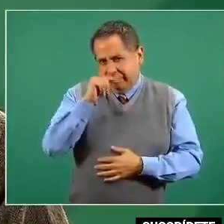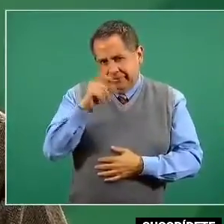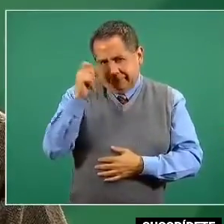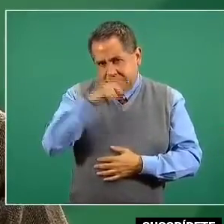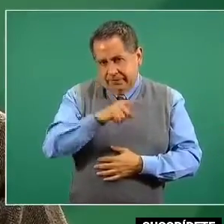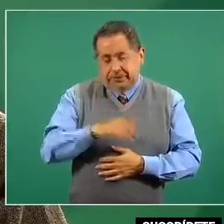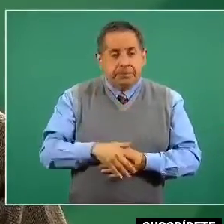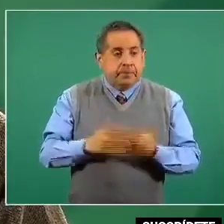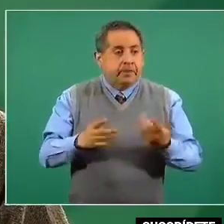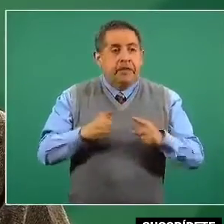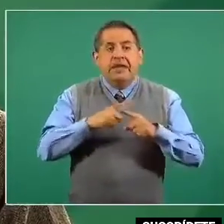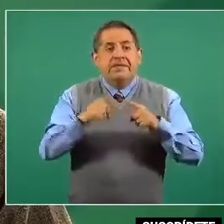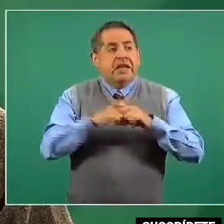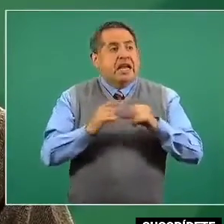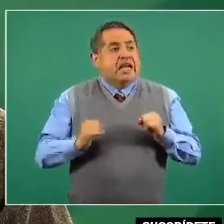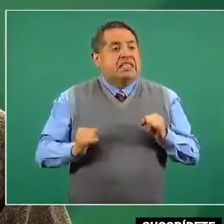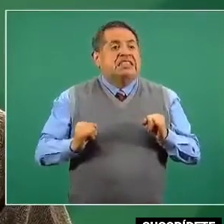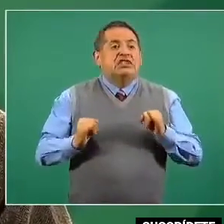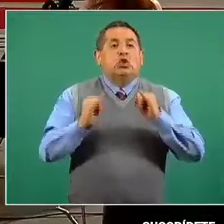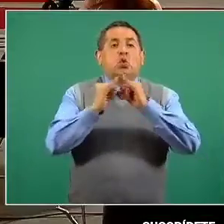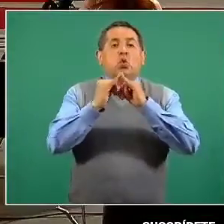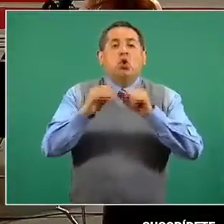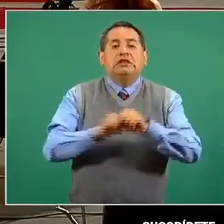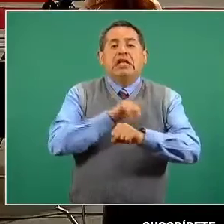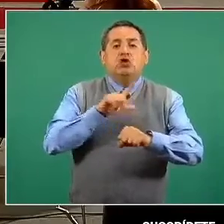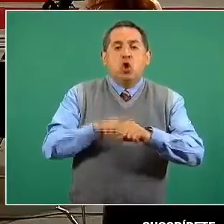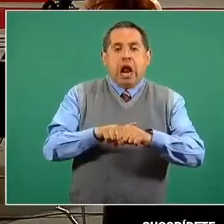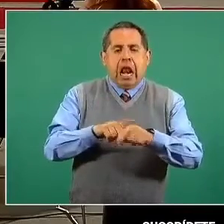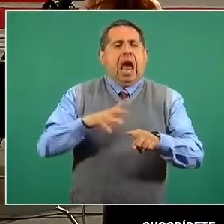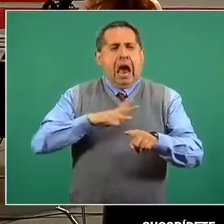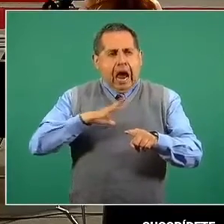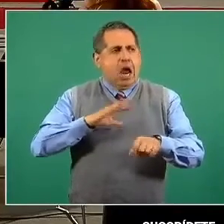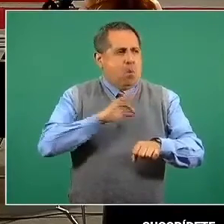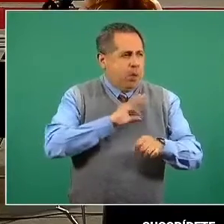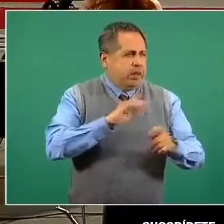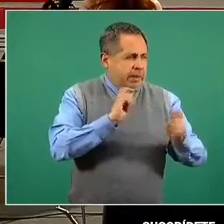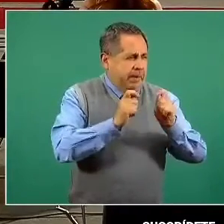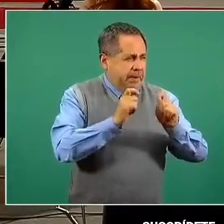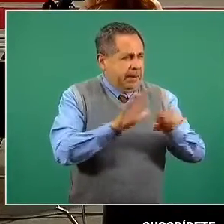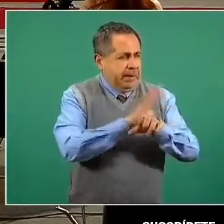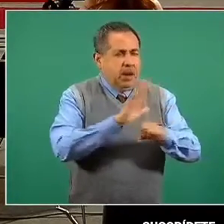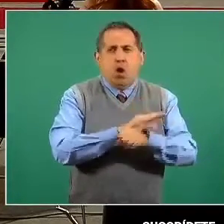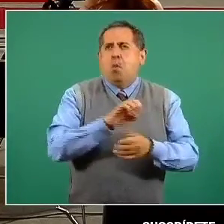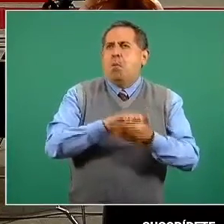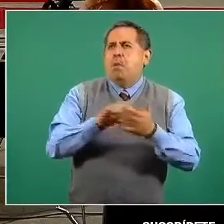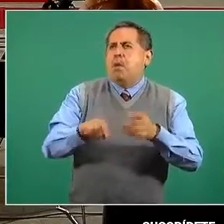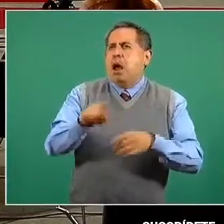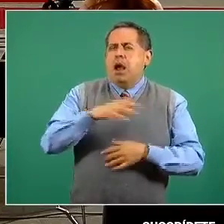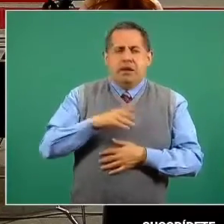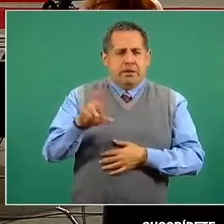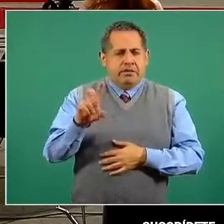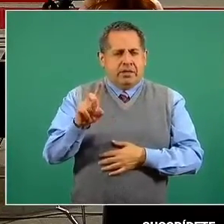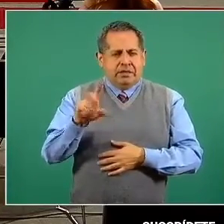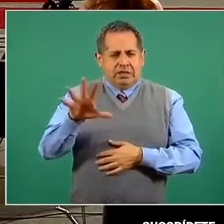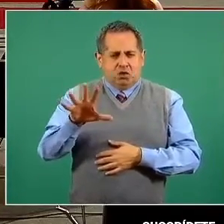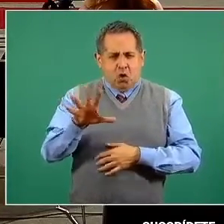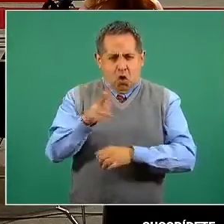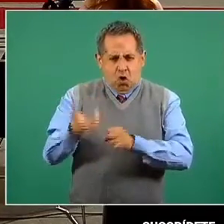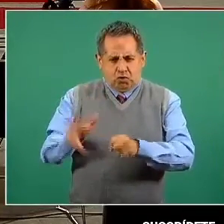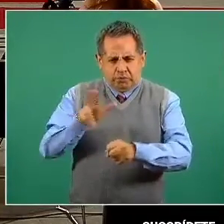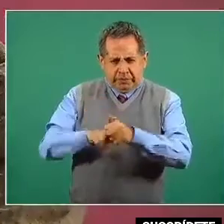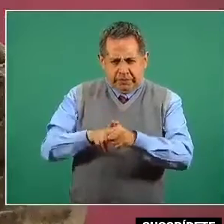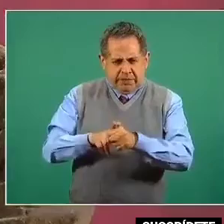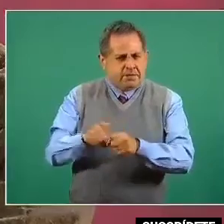instituciones nacionales. Han sido múltiples hospitales, por ejemplo, 35 hospitales en concreto